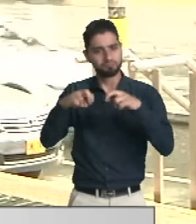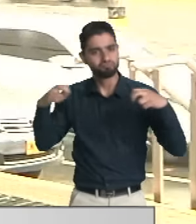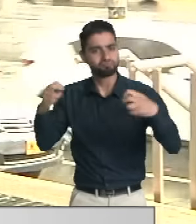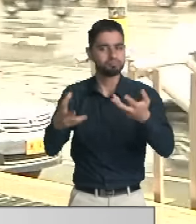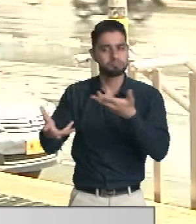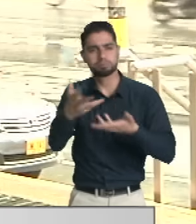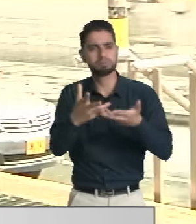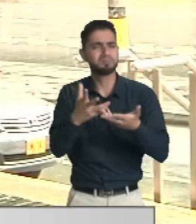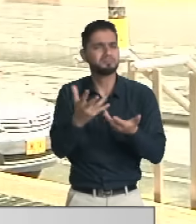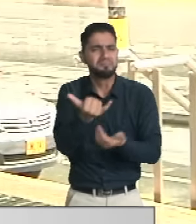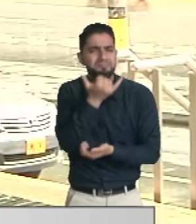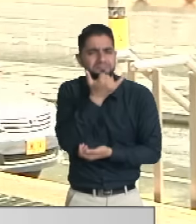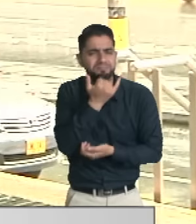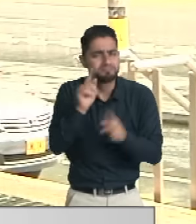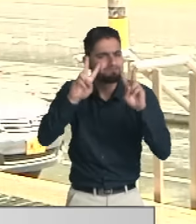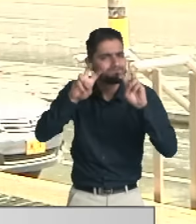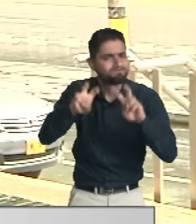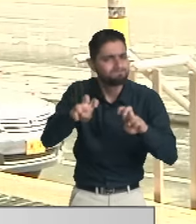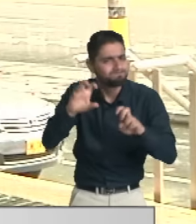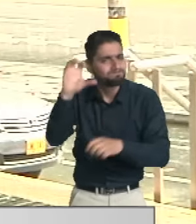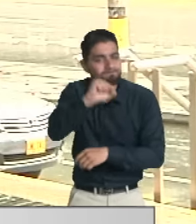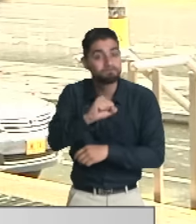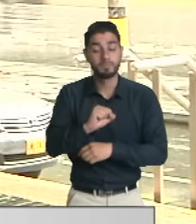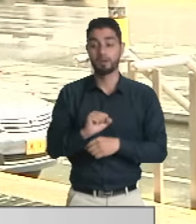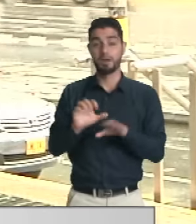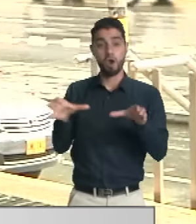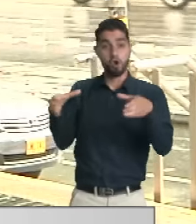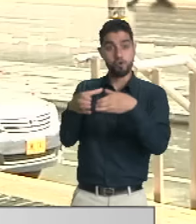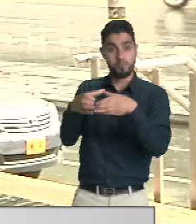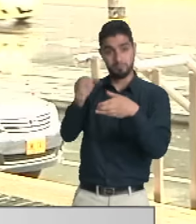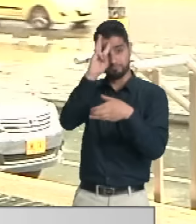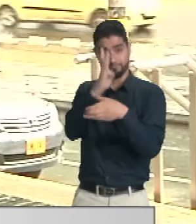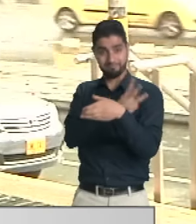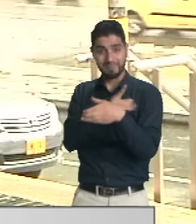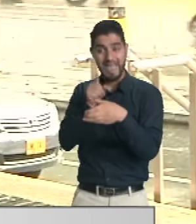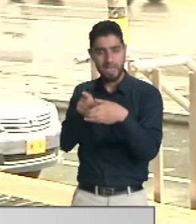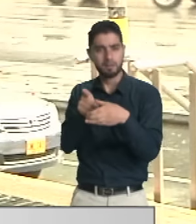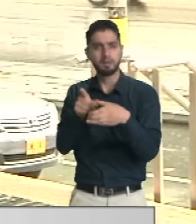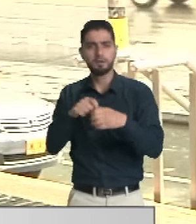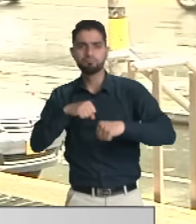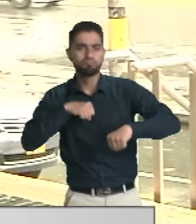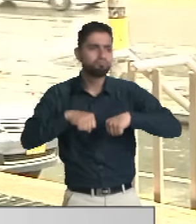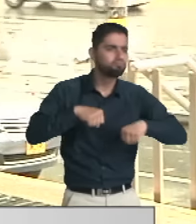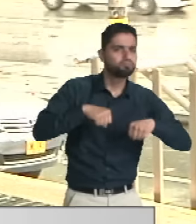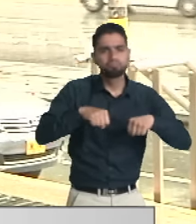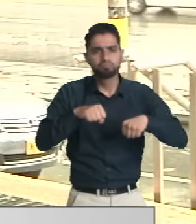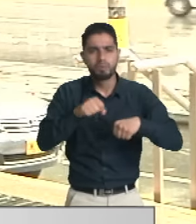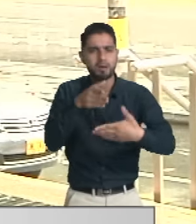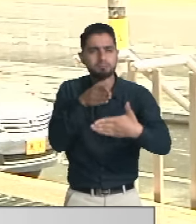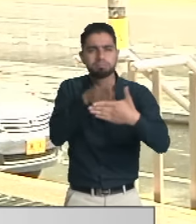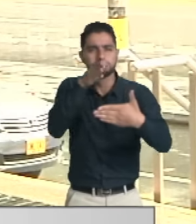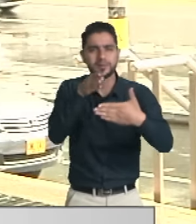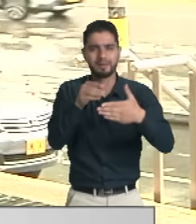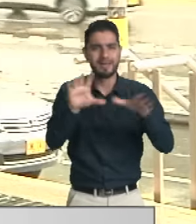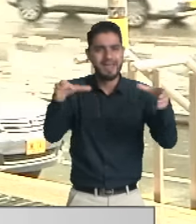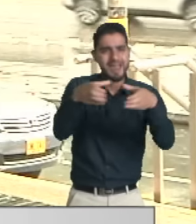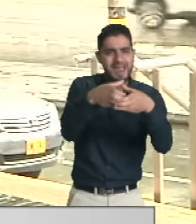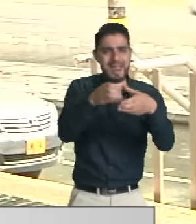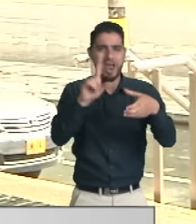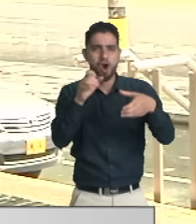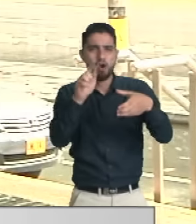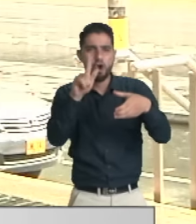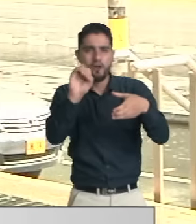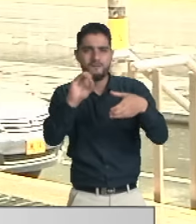investigación, es que este grupo, este pelotón específicamente, se encontraba en una operación contra el Clan del Golfo y las disidencias de las